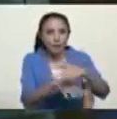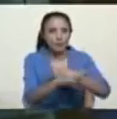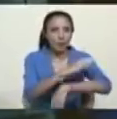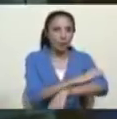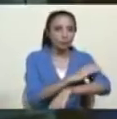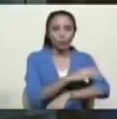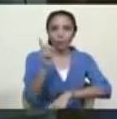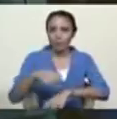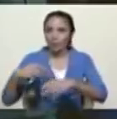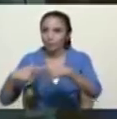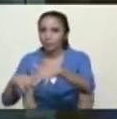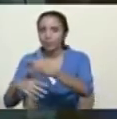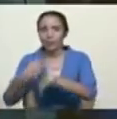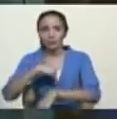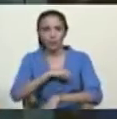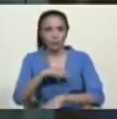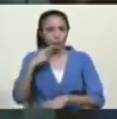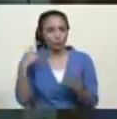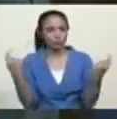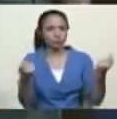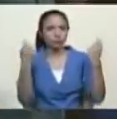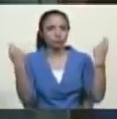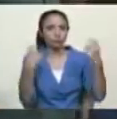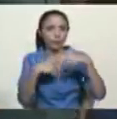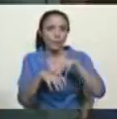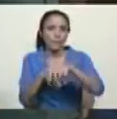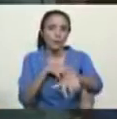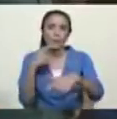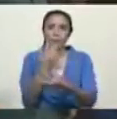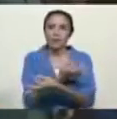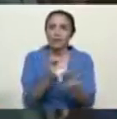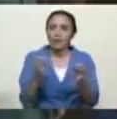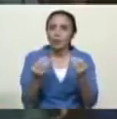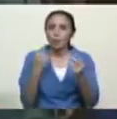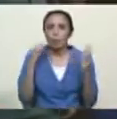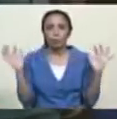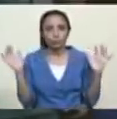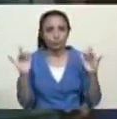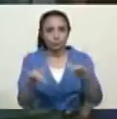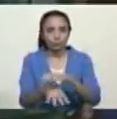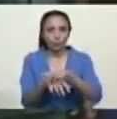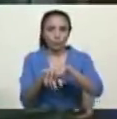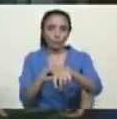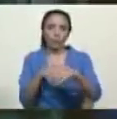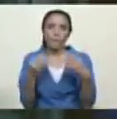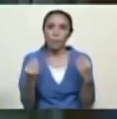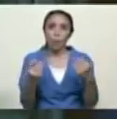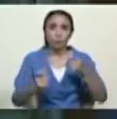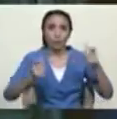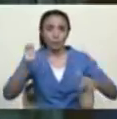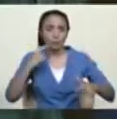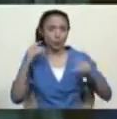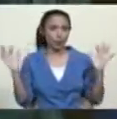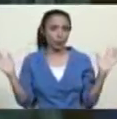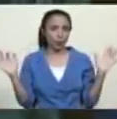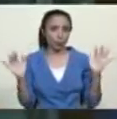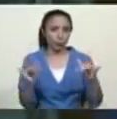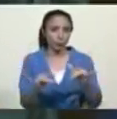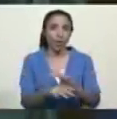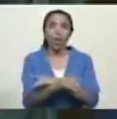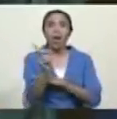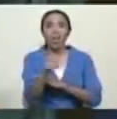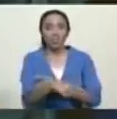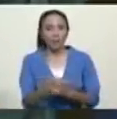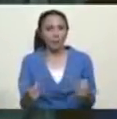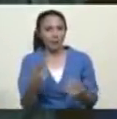campaña de dimensiones extraordinarias. Por su tamaño, por su mentira,